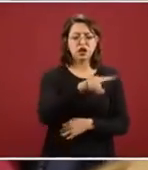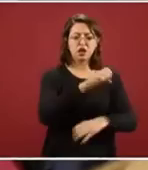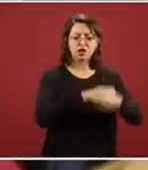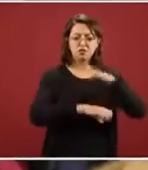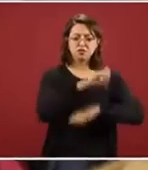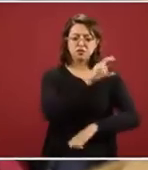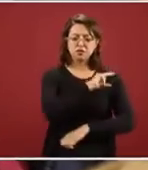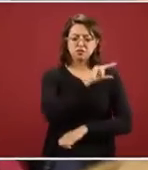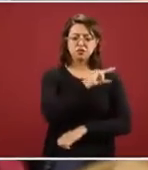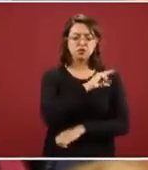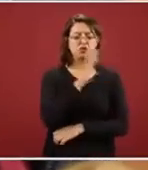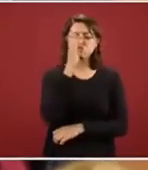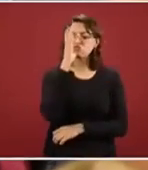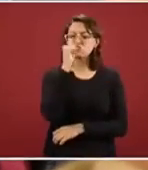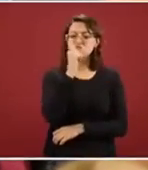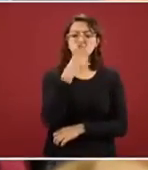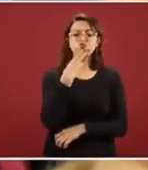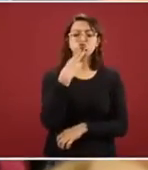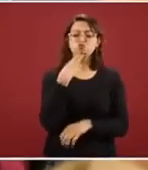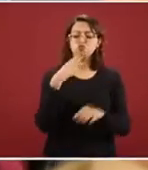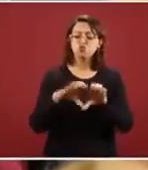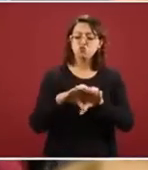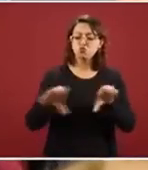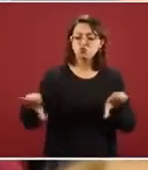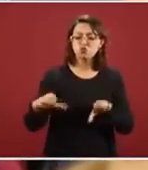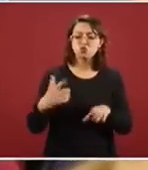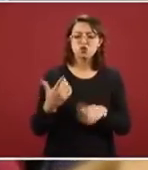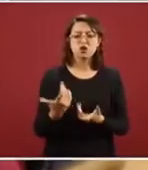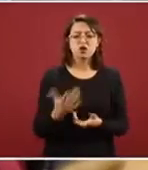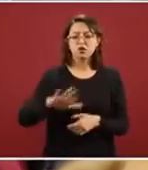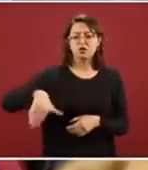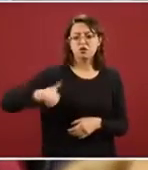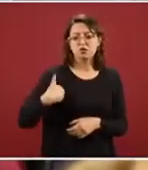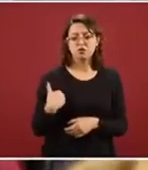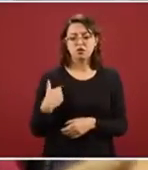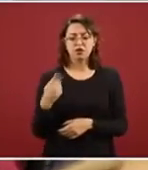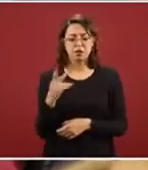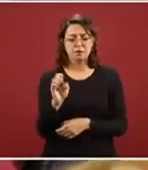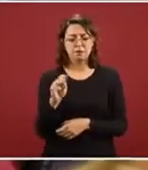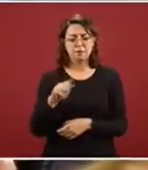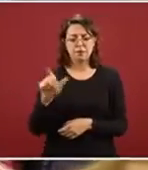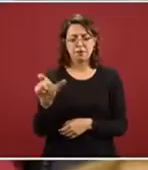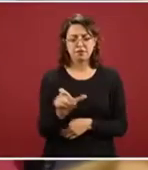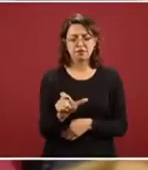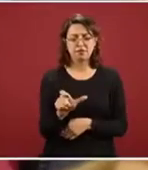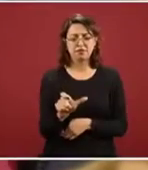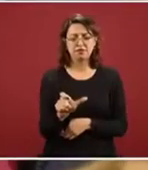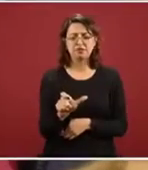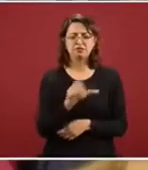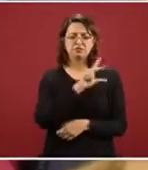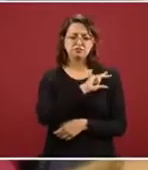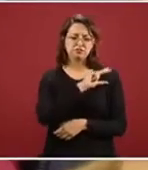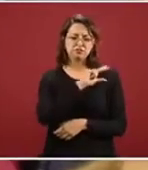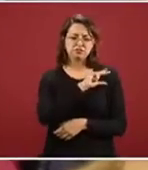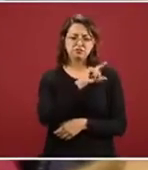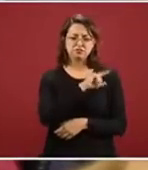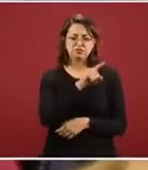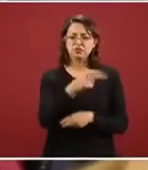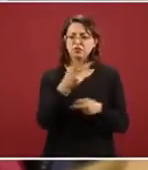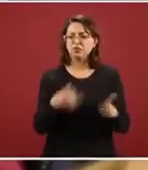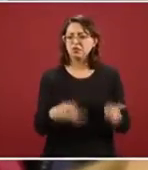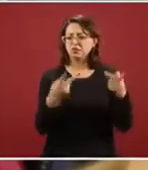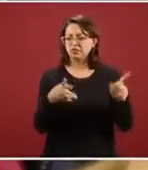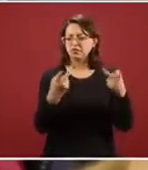puede utilizar los ductos y el almacenamiento de Pemex, se refiere a los privados que están